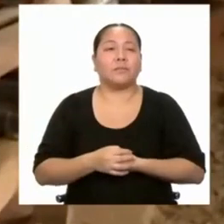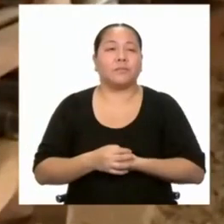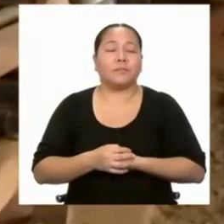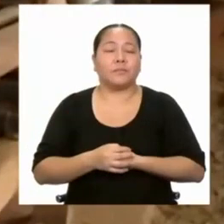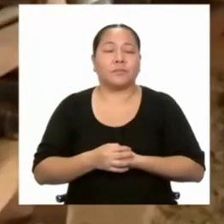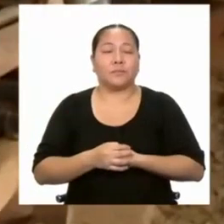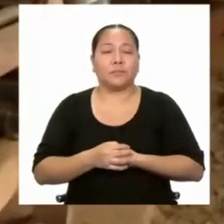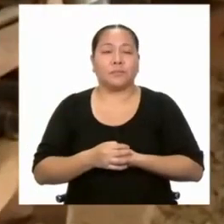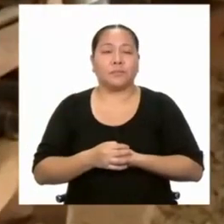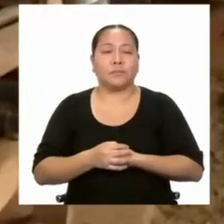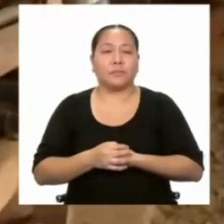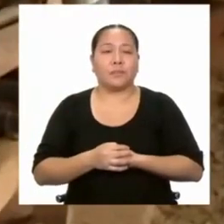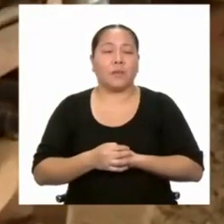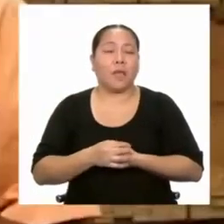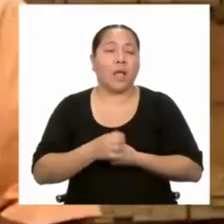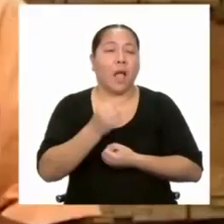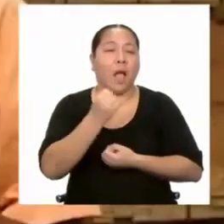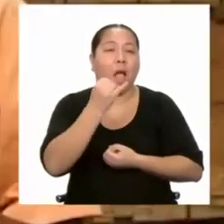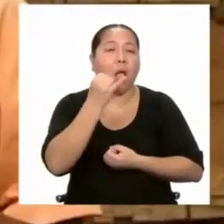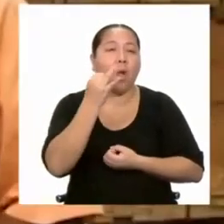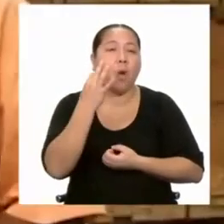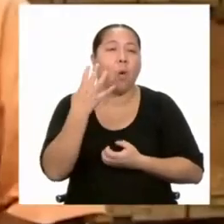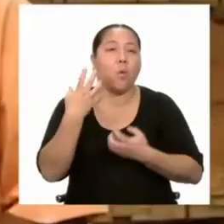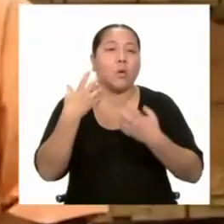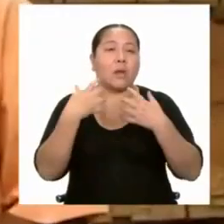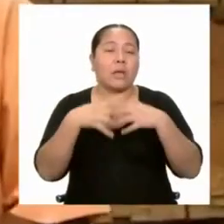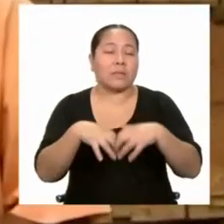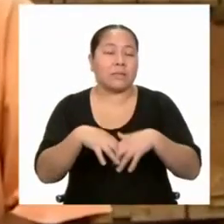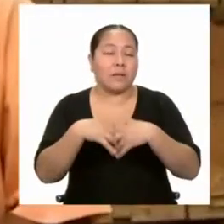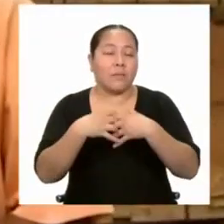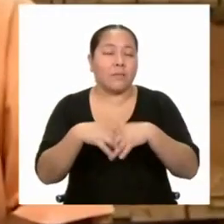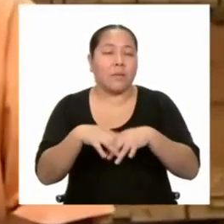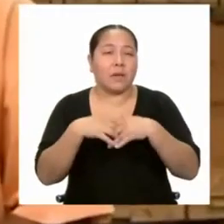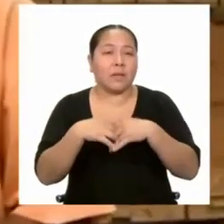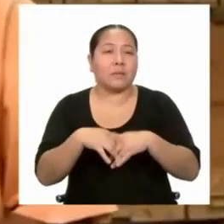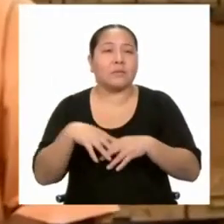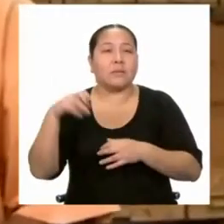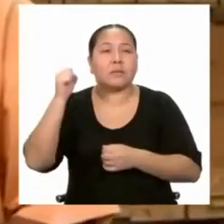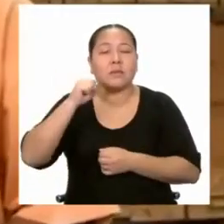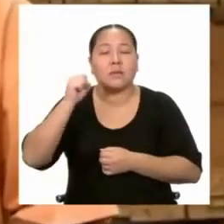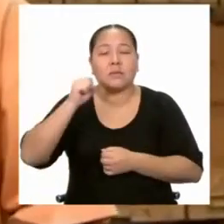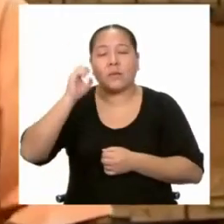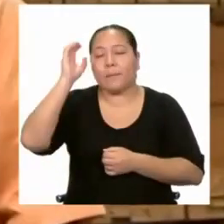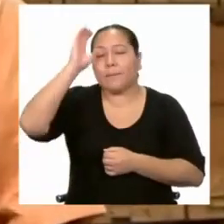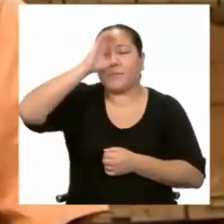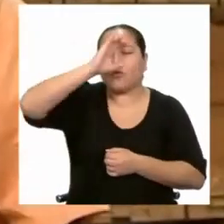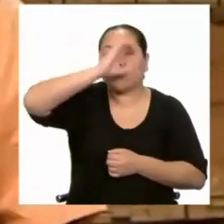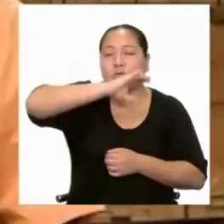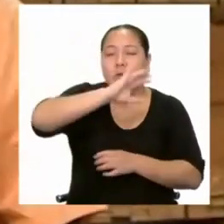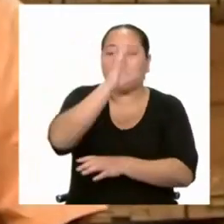Hay empresas que buscan madera